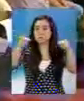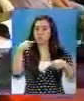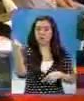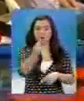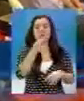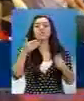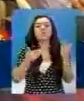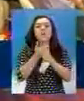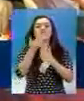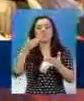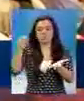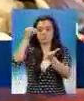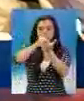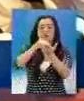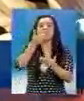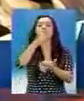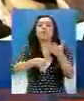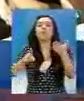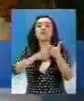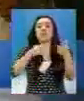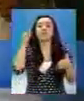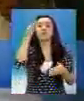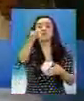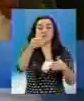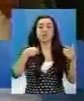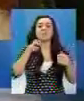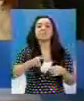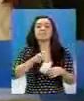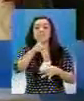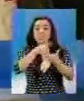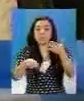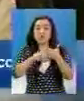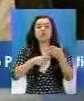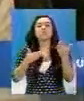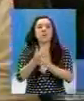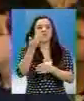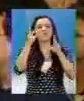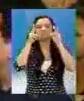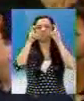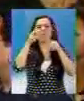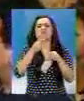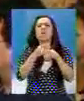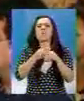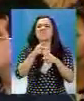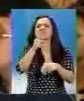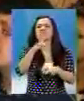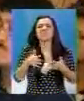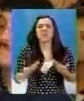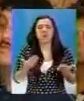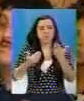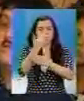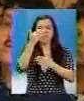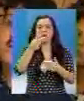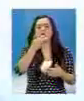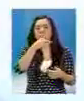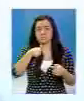nuevo partido político que nace a la vida jurídica luego de recaudar las 50.000 firmas que exige el Tribunal Supremo Electoral. El salón de